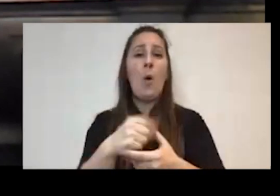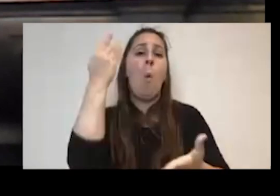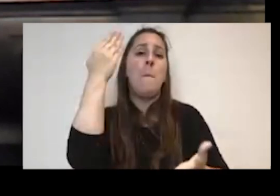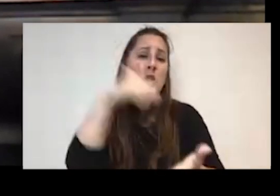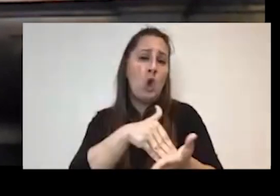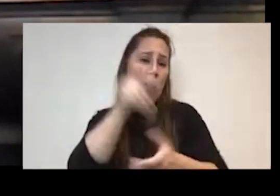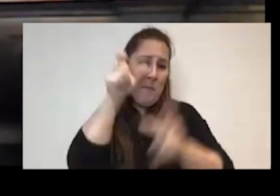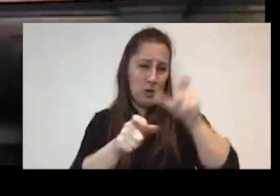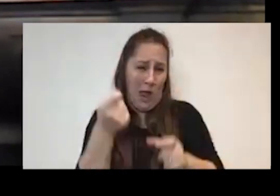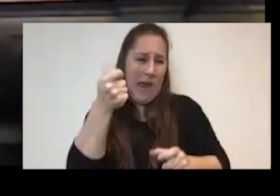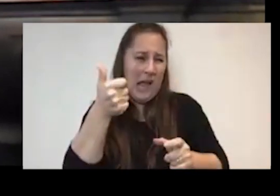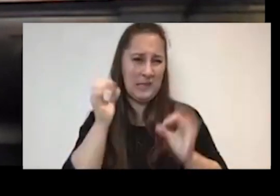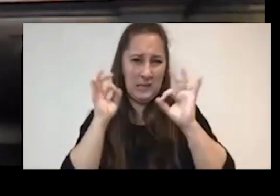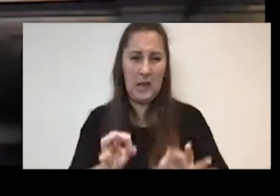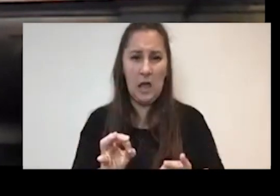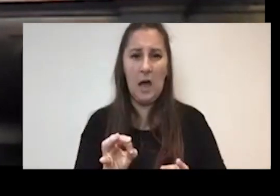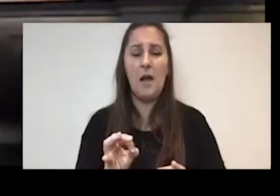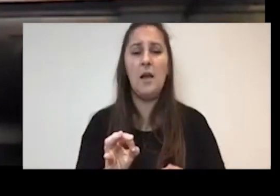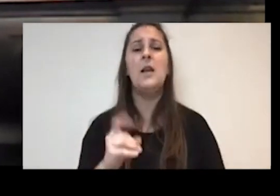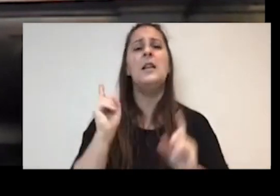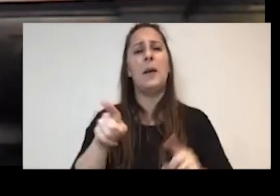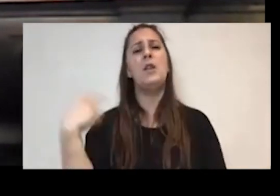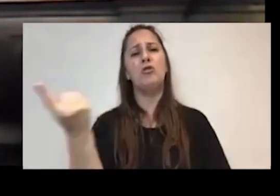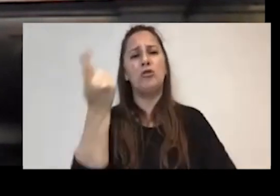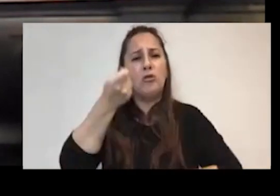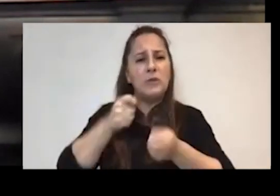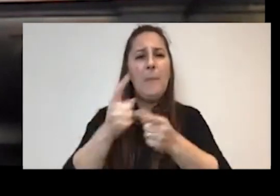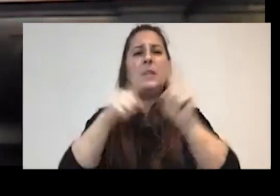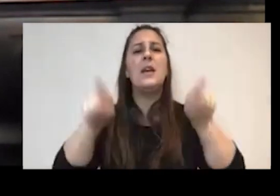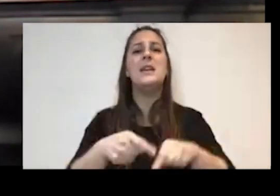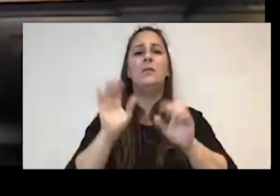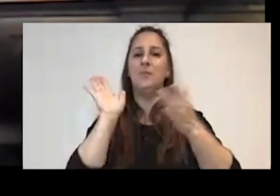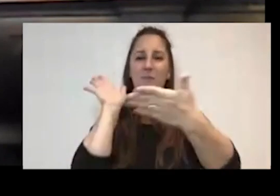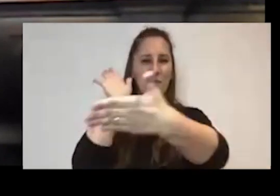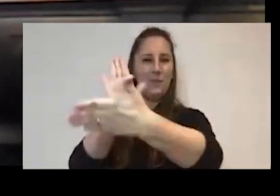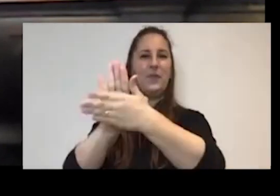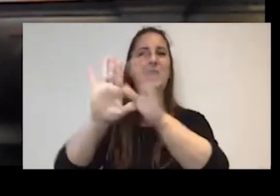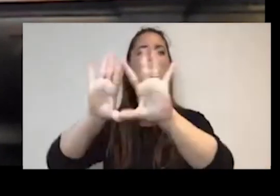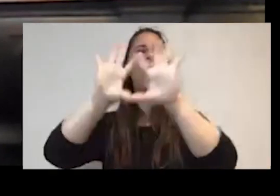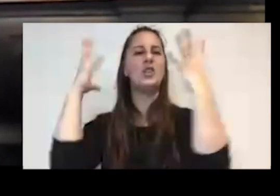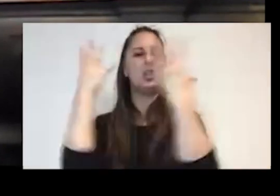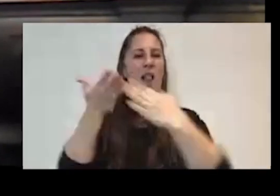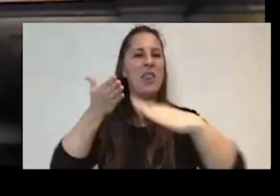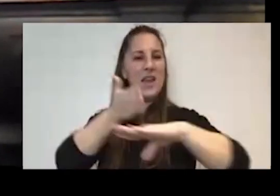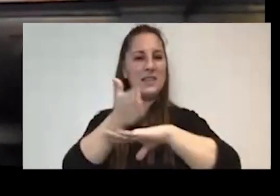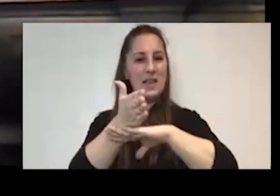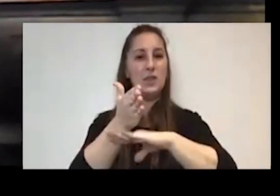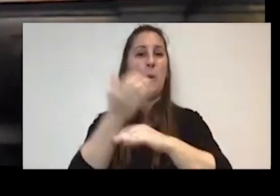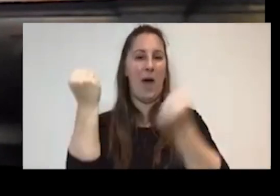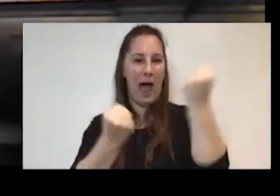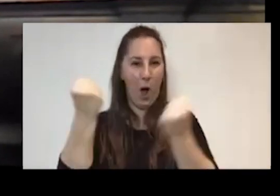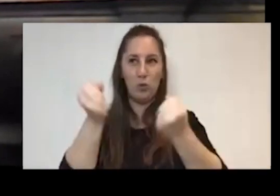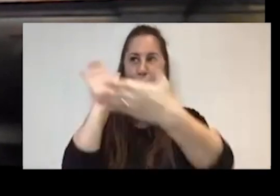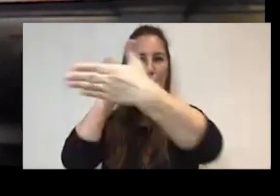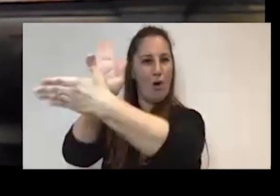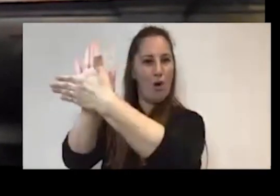personas. Somos también quienes gestionamos la entrega del símbolo internacional de acceso para la circulación de vehículos